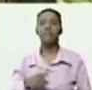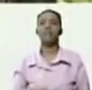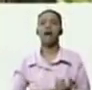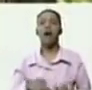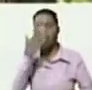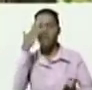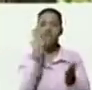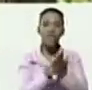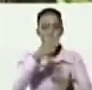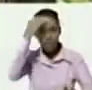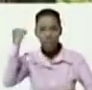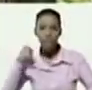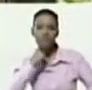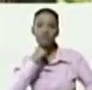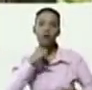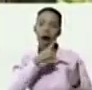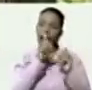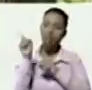de Miranda que está por allá.